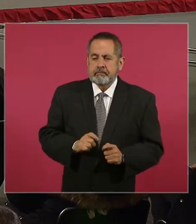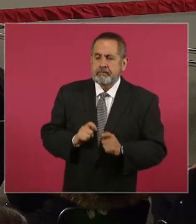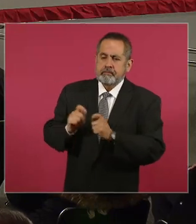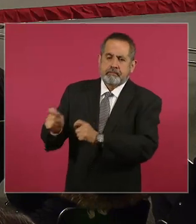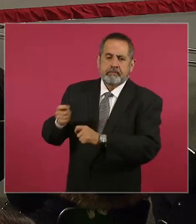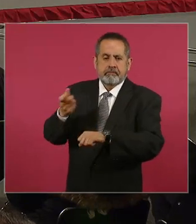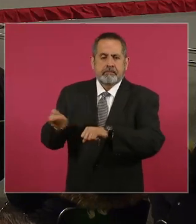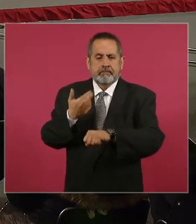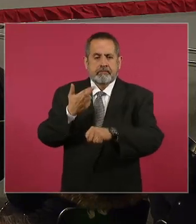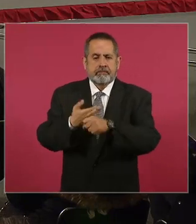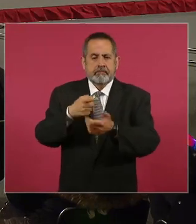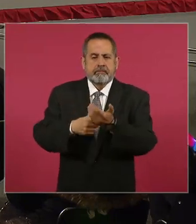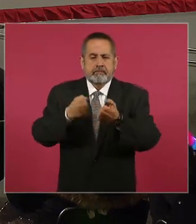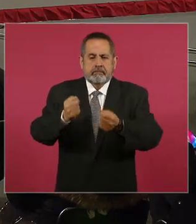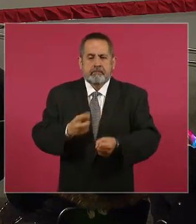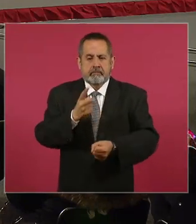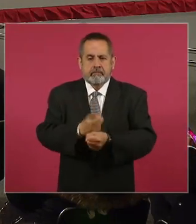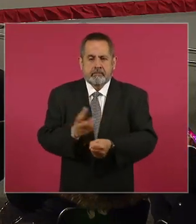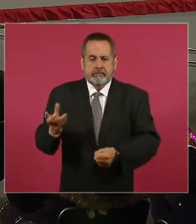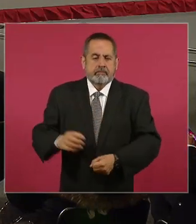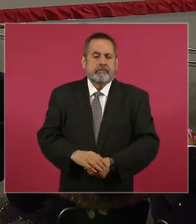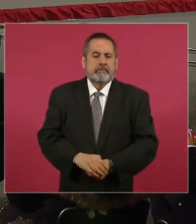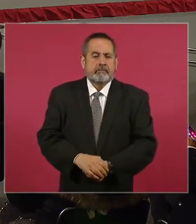a la Secretaria de Seguridad.